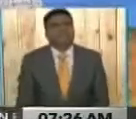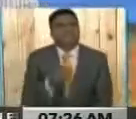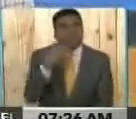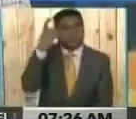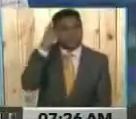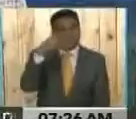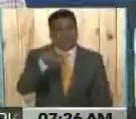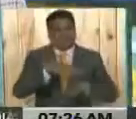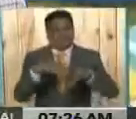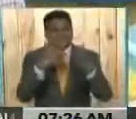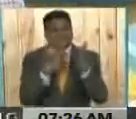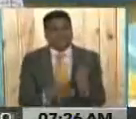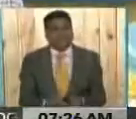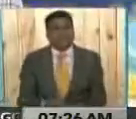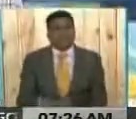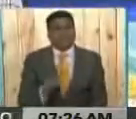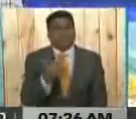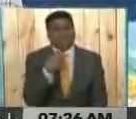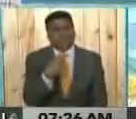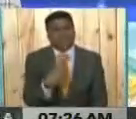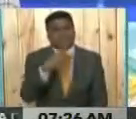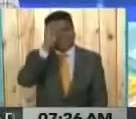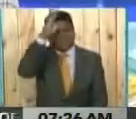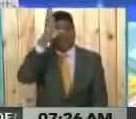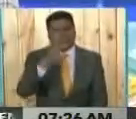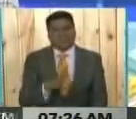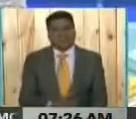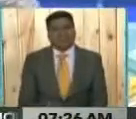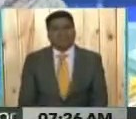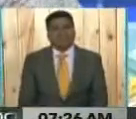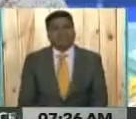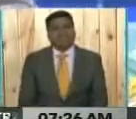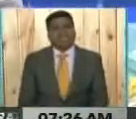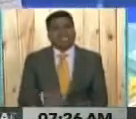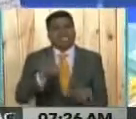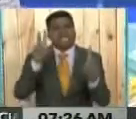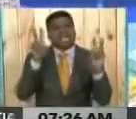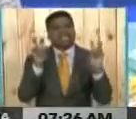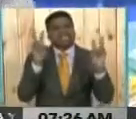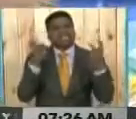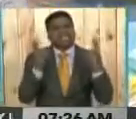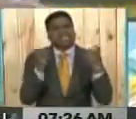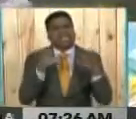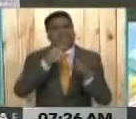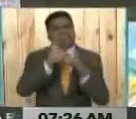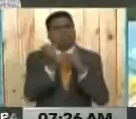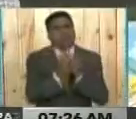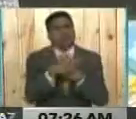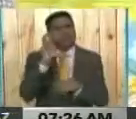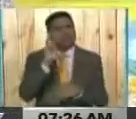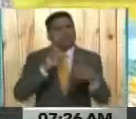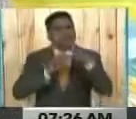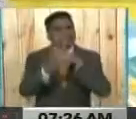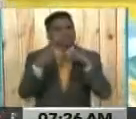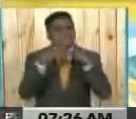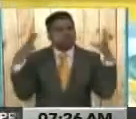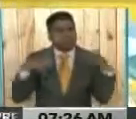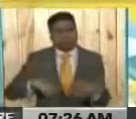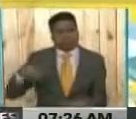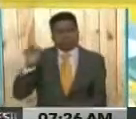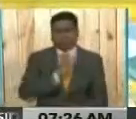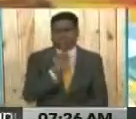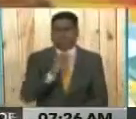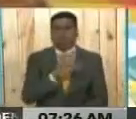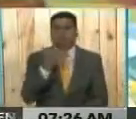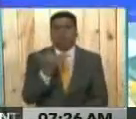una pregunta, ¿no? Ya lo decía Barry, el tema de la cultura por encima de la visión capitalista de la cultura. Y hoy hay una